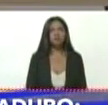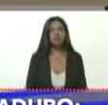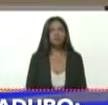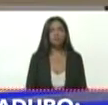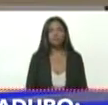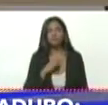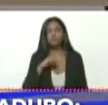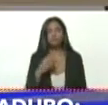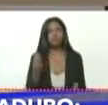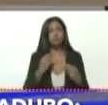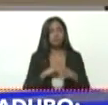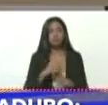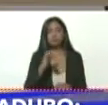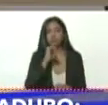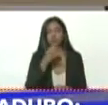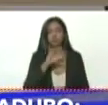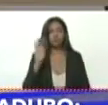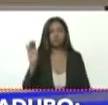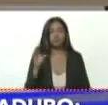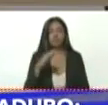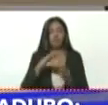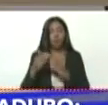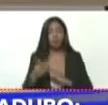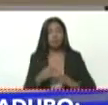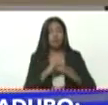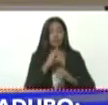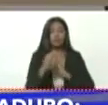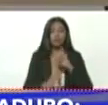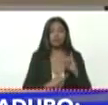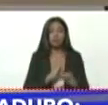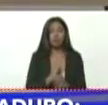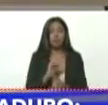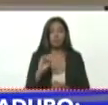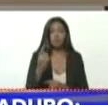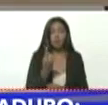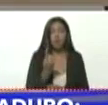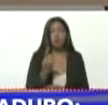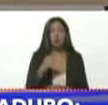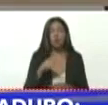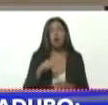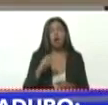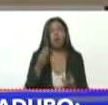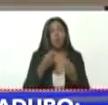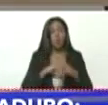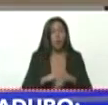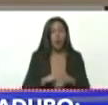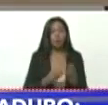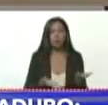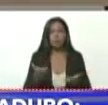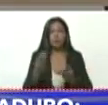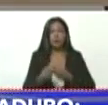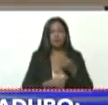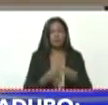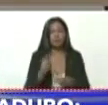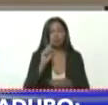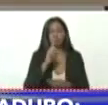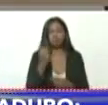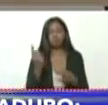Hemos acordado informar al país y a la comunidad internacional de los primeros acuerdos parciales. Dos